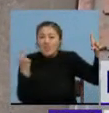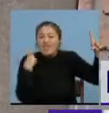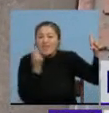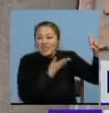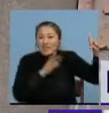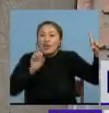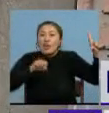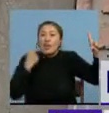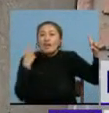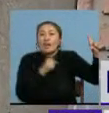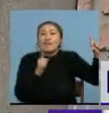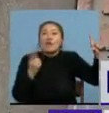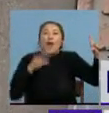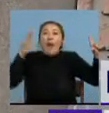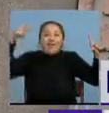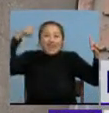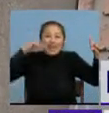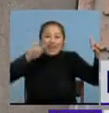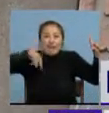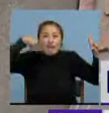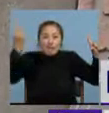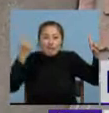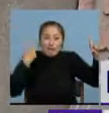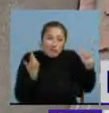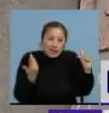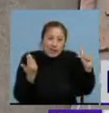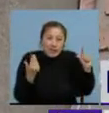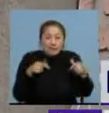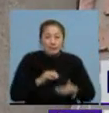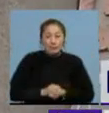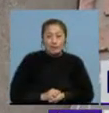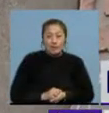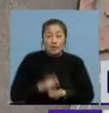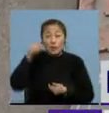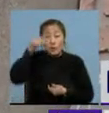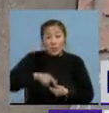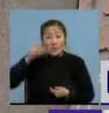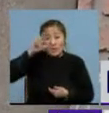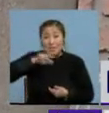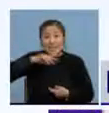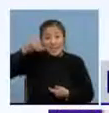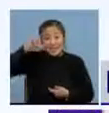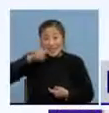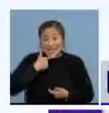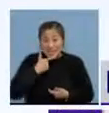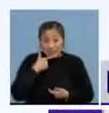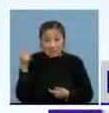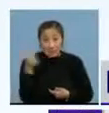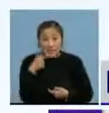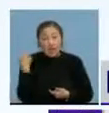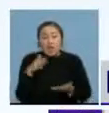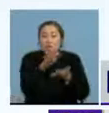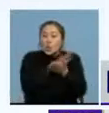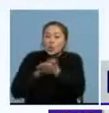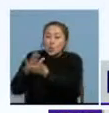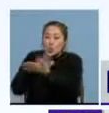los famosos fusibles aéreos porque tampoco la protección internacional adecuada hoy está casi resolviendo los problemas esperemos